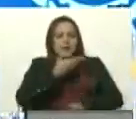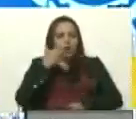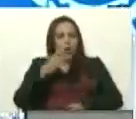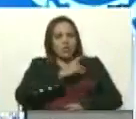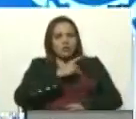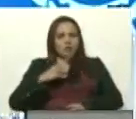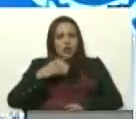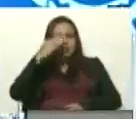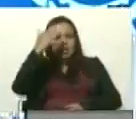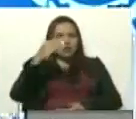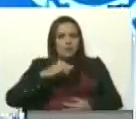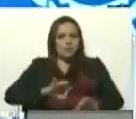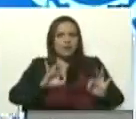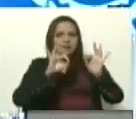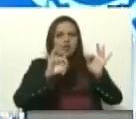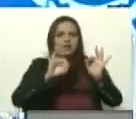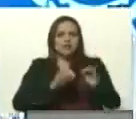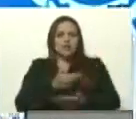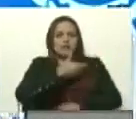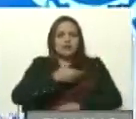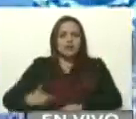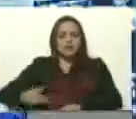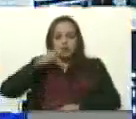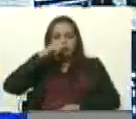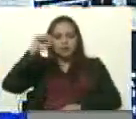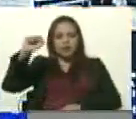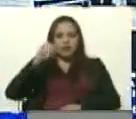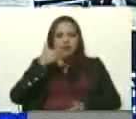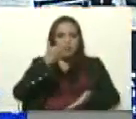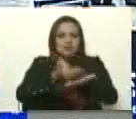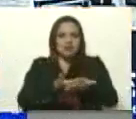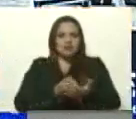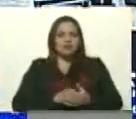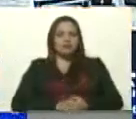un saludo muy especial del presidente Nicolás Maduro. Gracias.